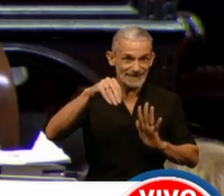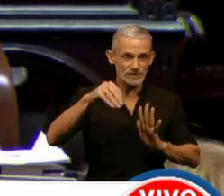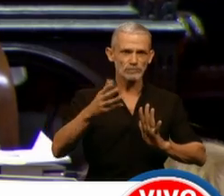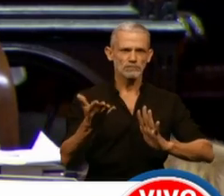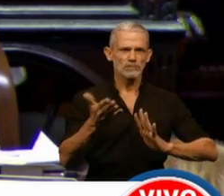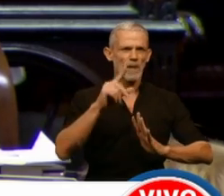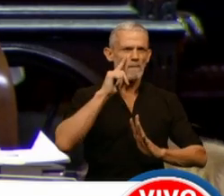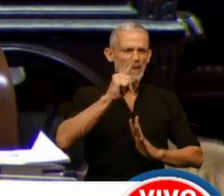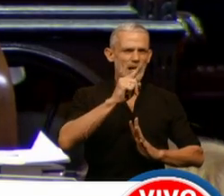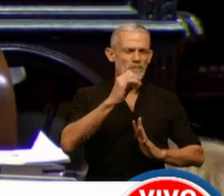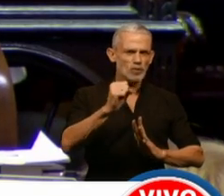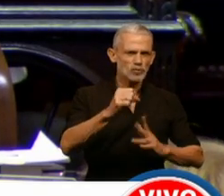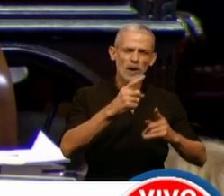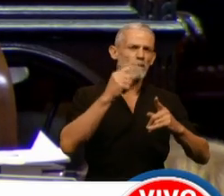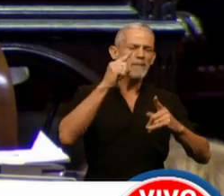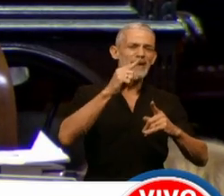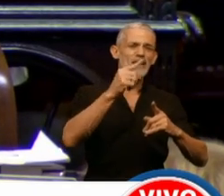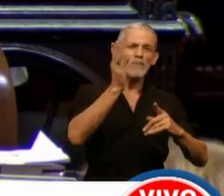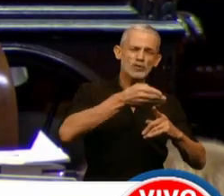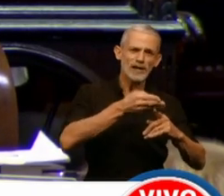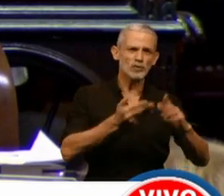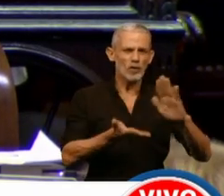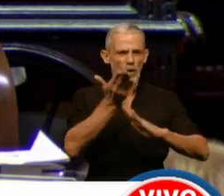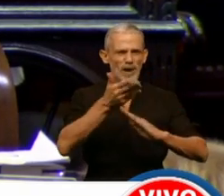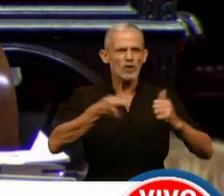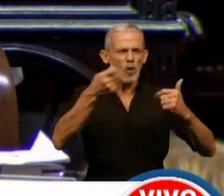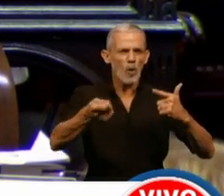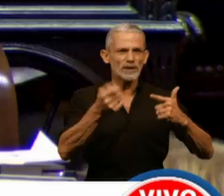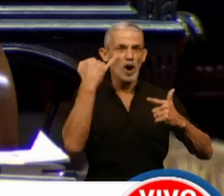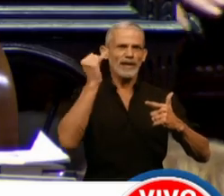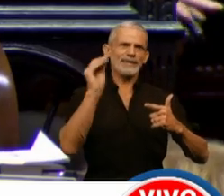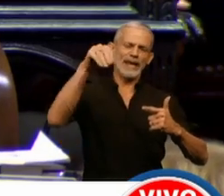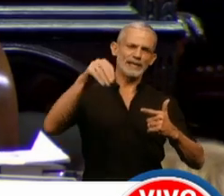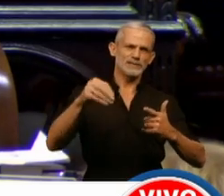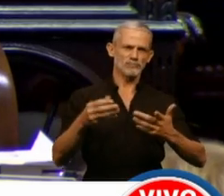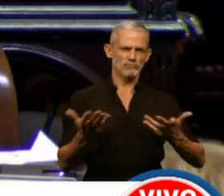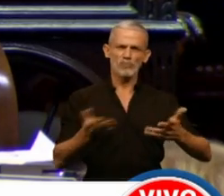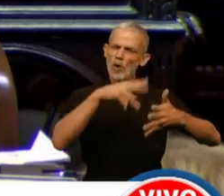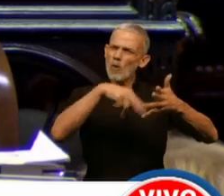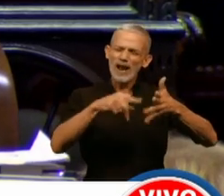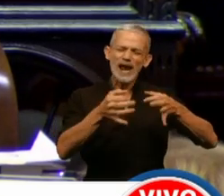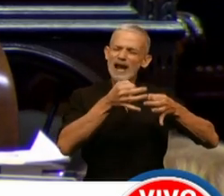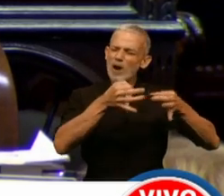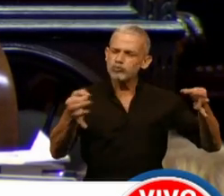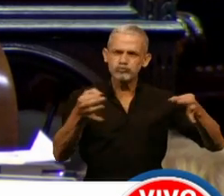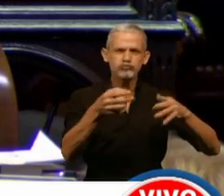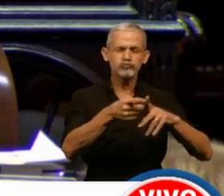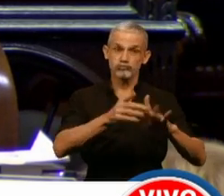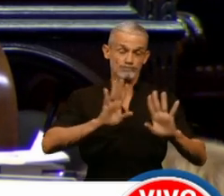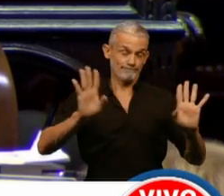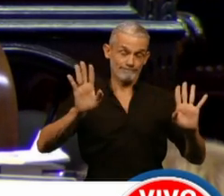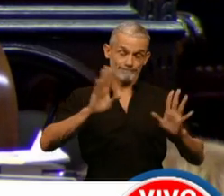mil por ciento aumento en cuotas con interés pero algo importante lo voy a liar textual permítame porque es es